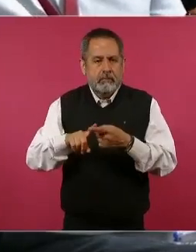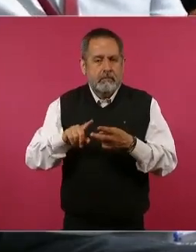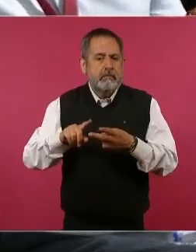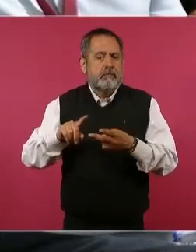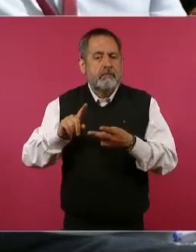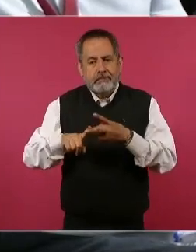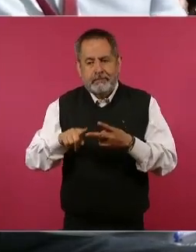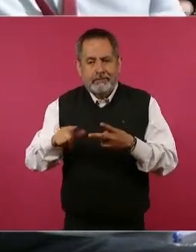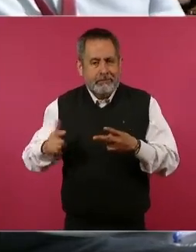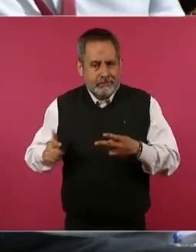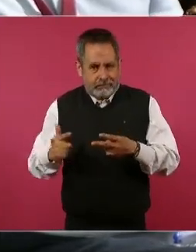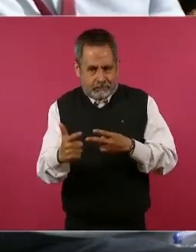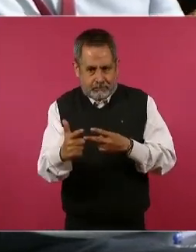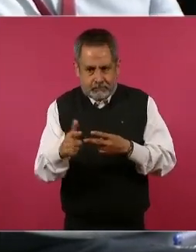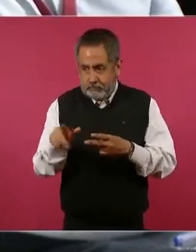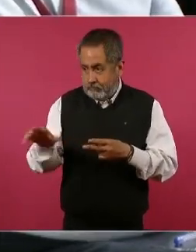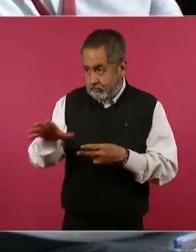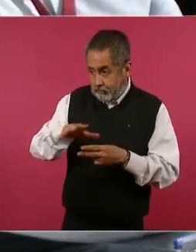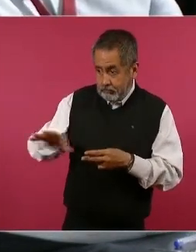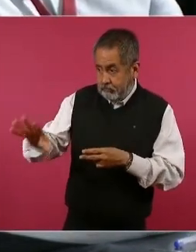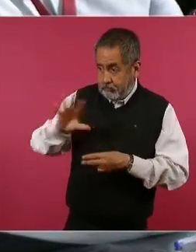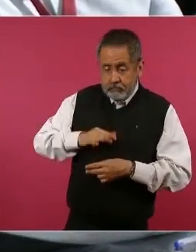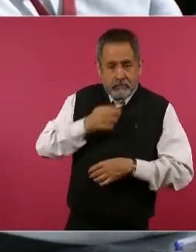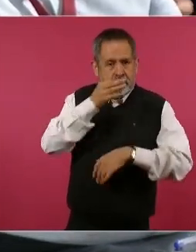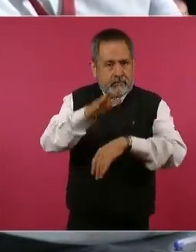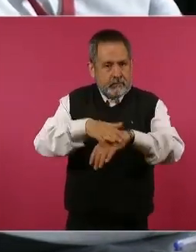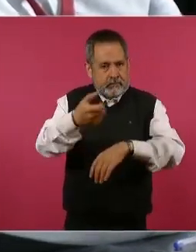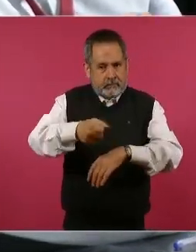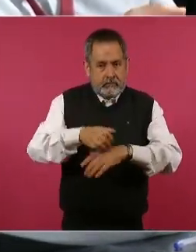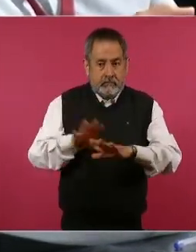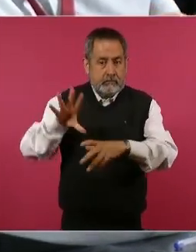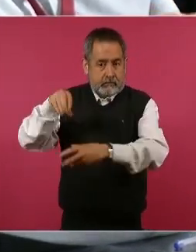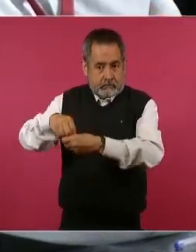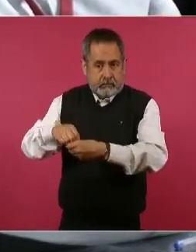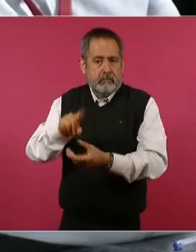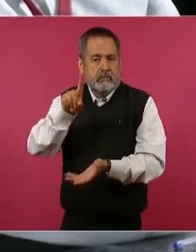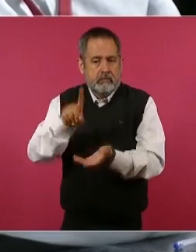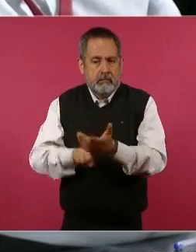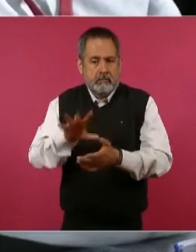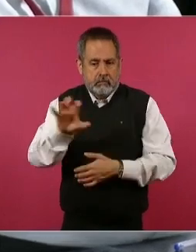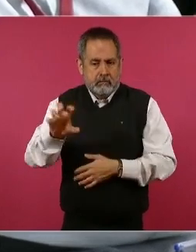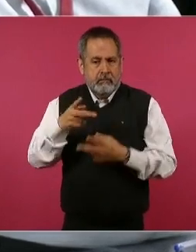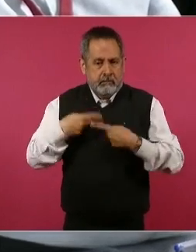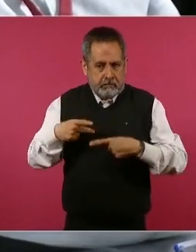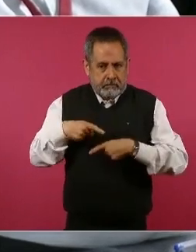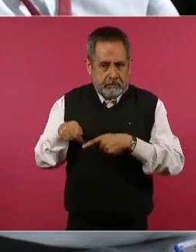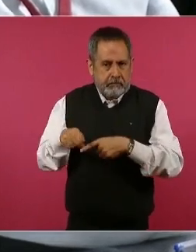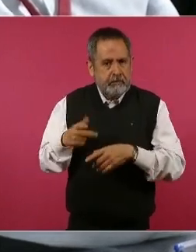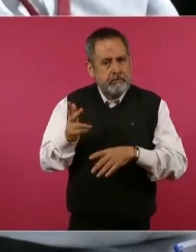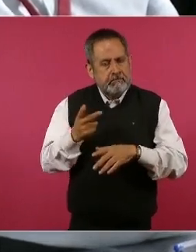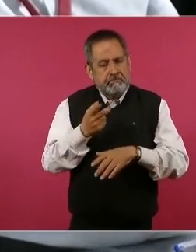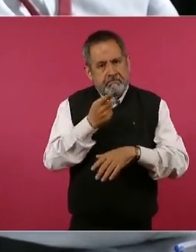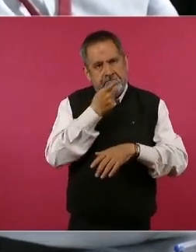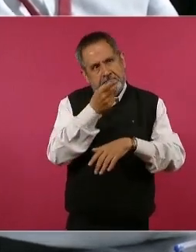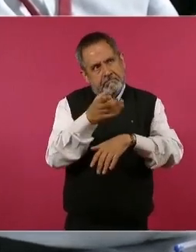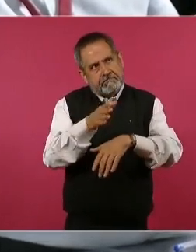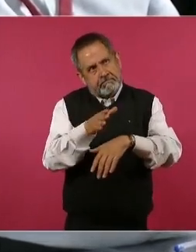Guanajuato. Esta comunidad alberga al menos 1,500 personas, pero quiero decirle